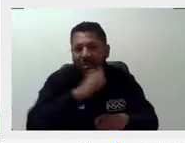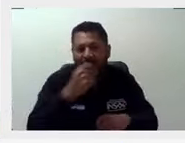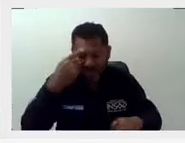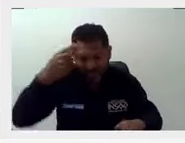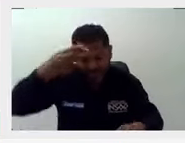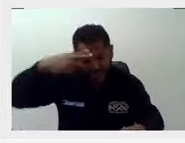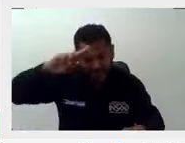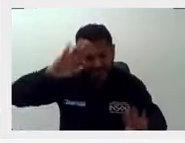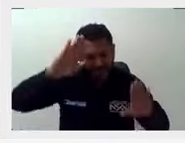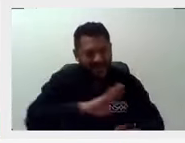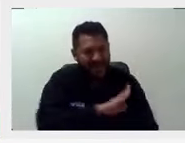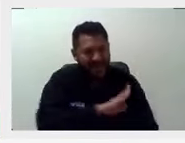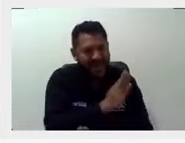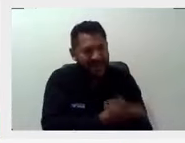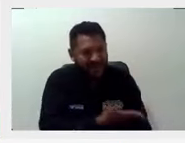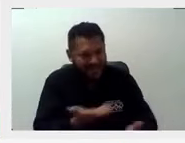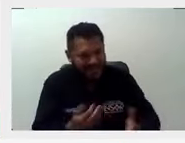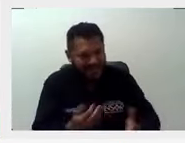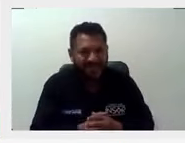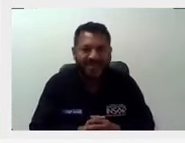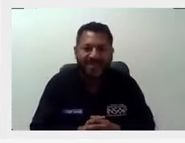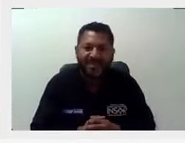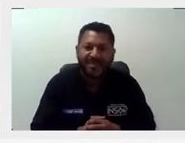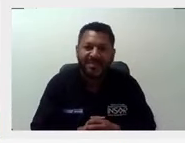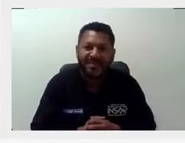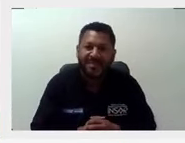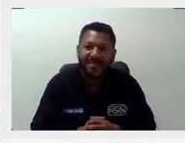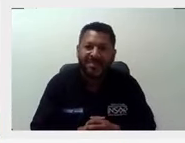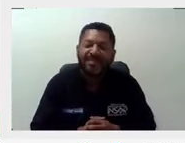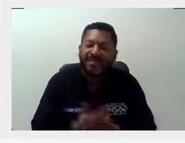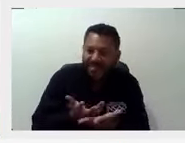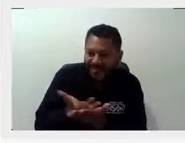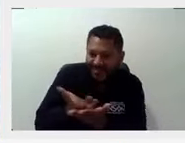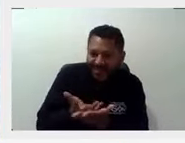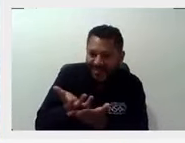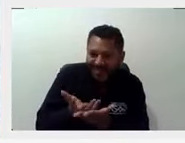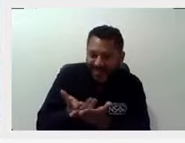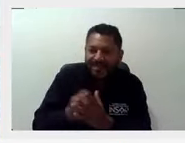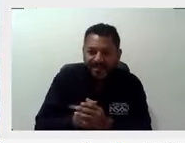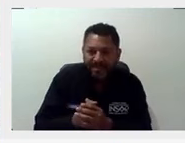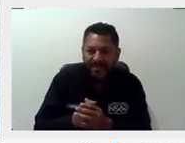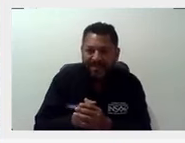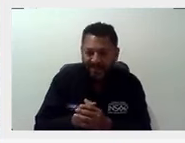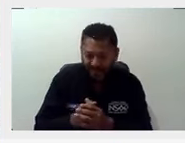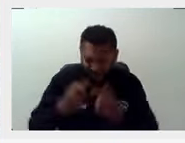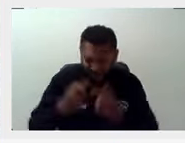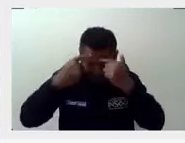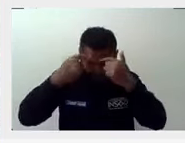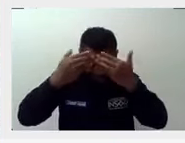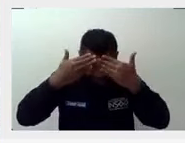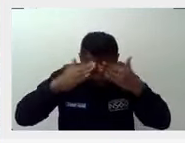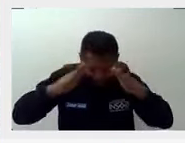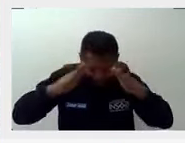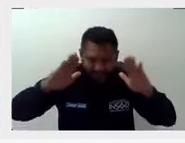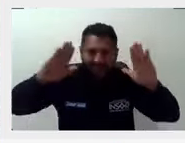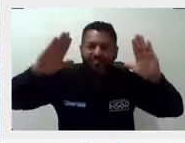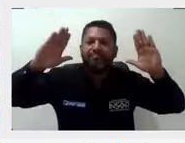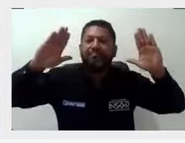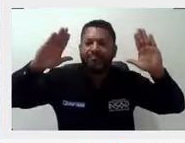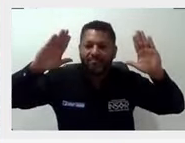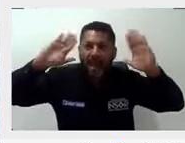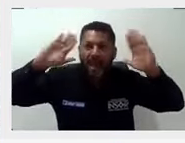sus posibilidades. Y yo aconsejaría que estemos con la mente abierta. Creo que este momento es momento de